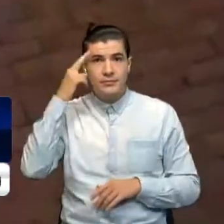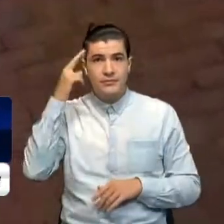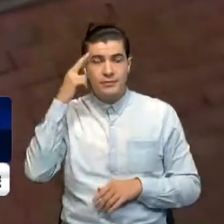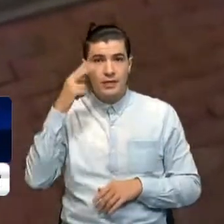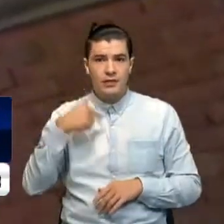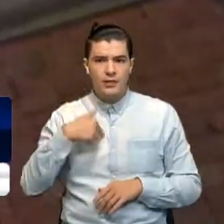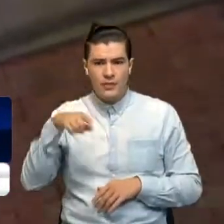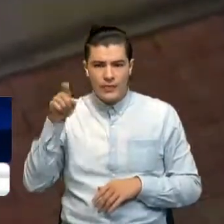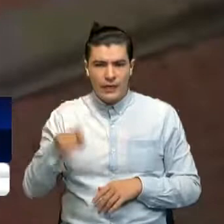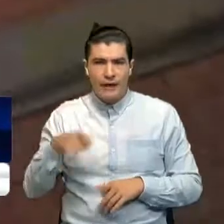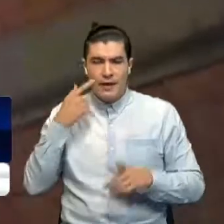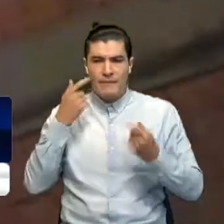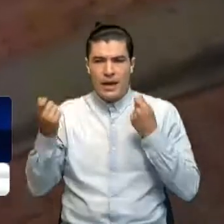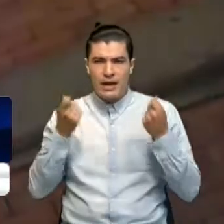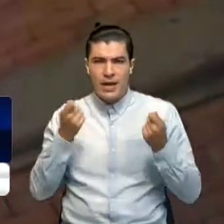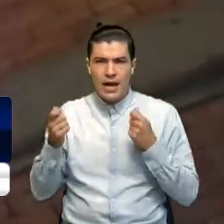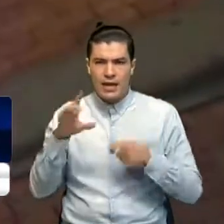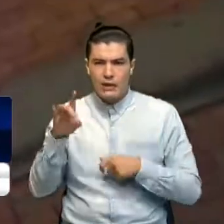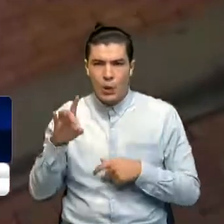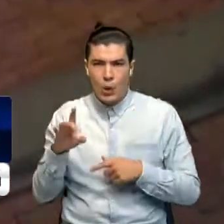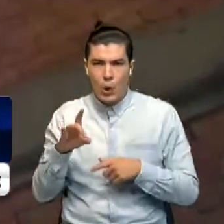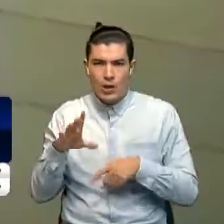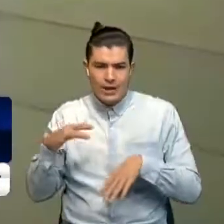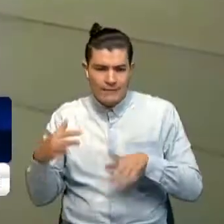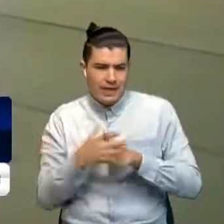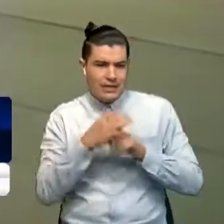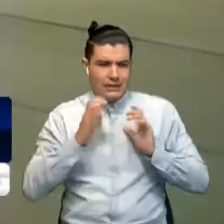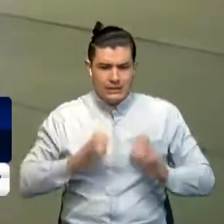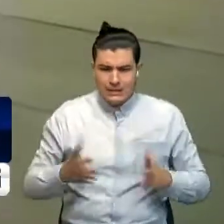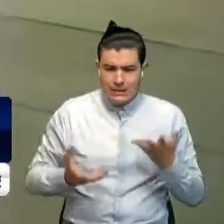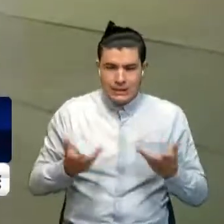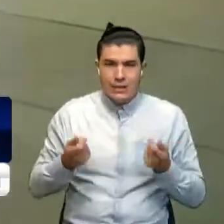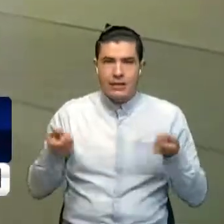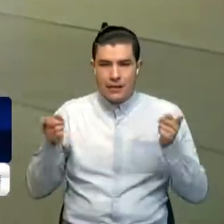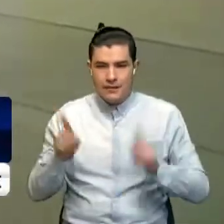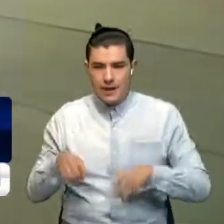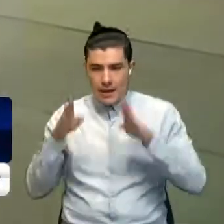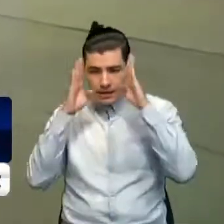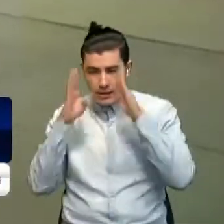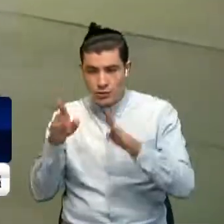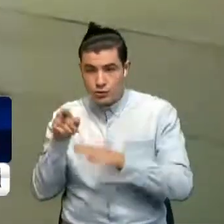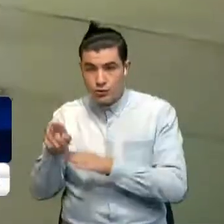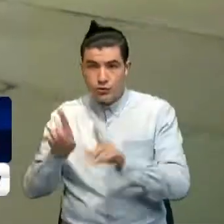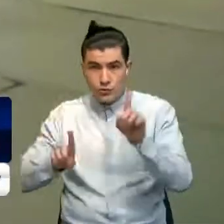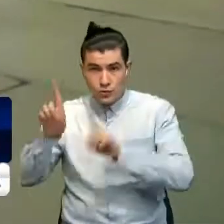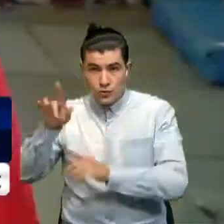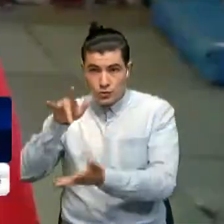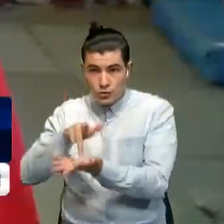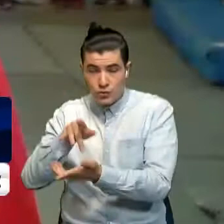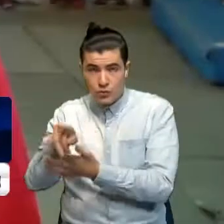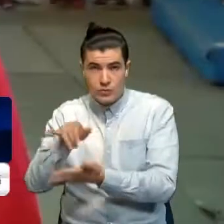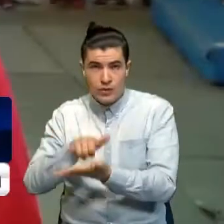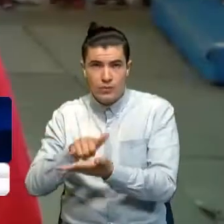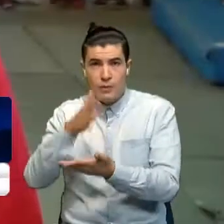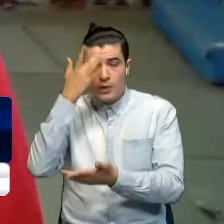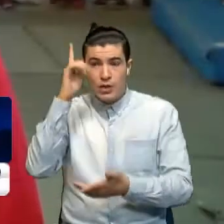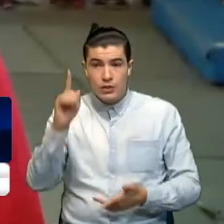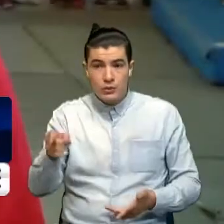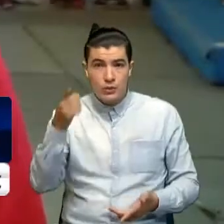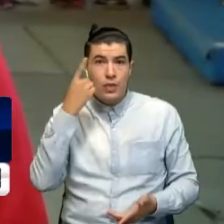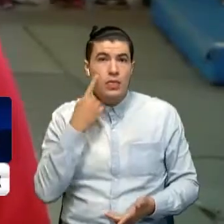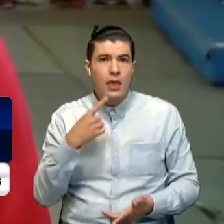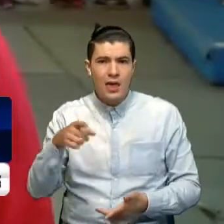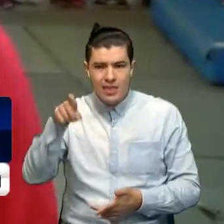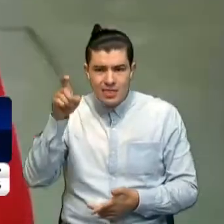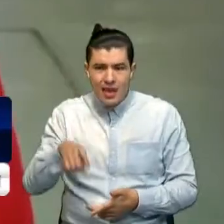uno tiene que manejar el dolor de la lesión y manejar también la concentración de la competencia porque el día de la competencia uno